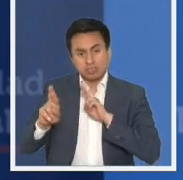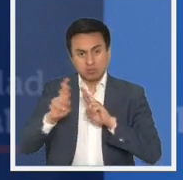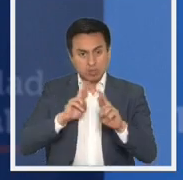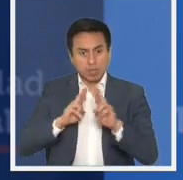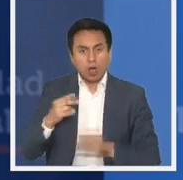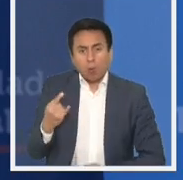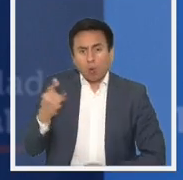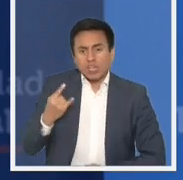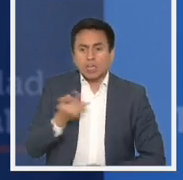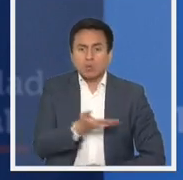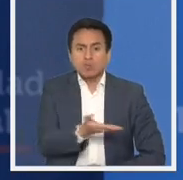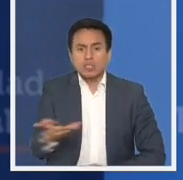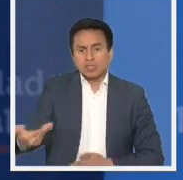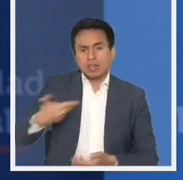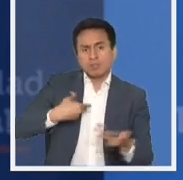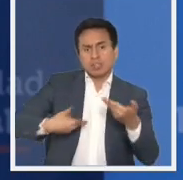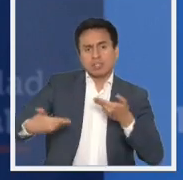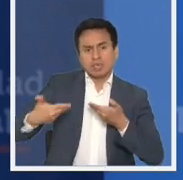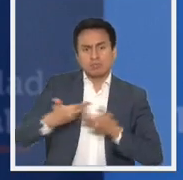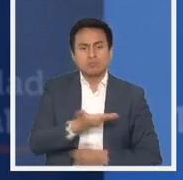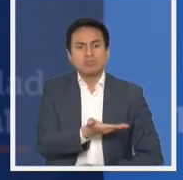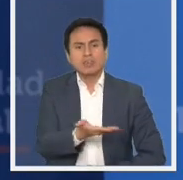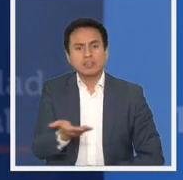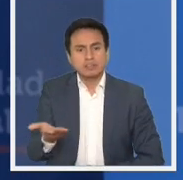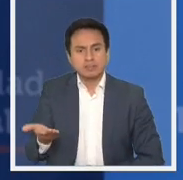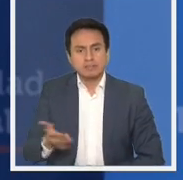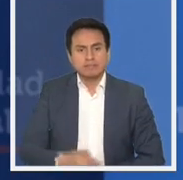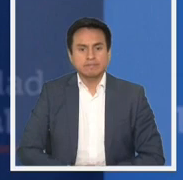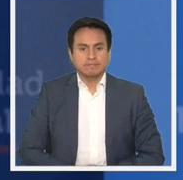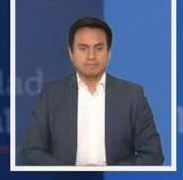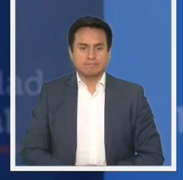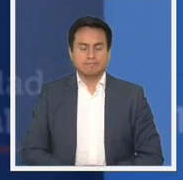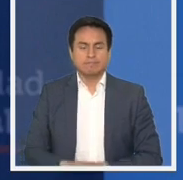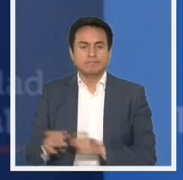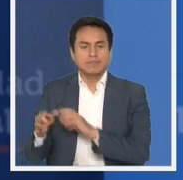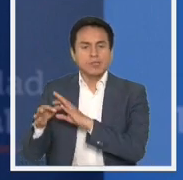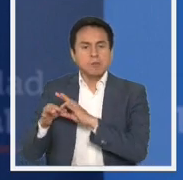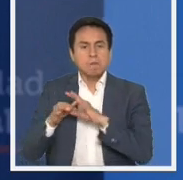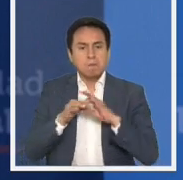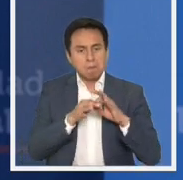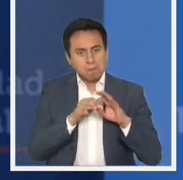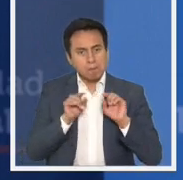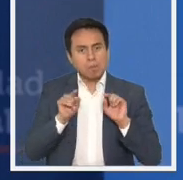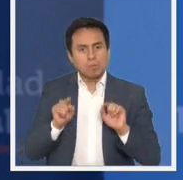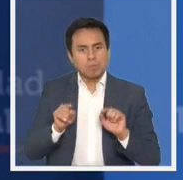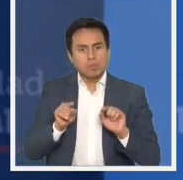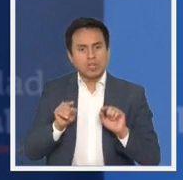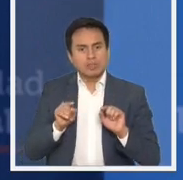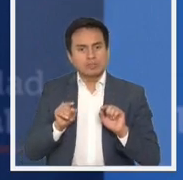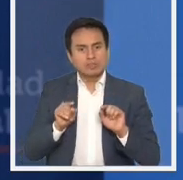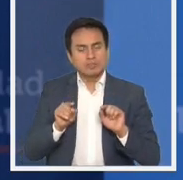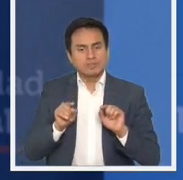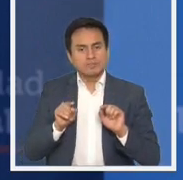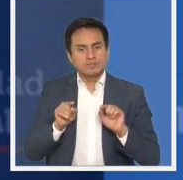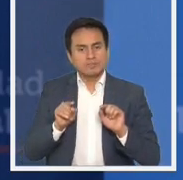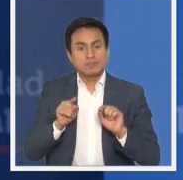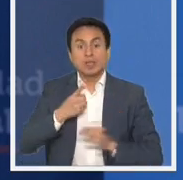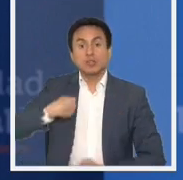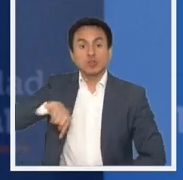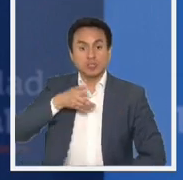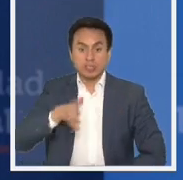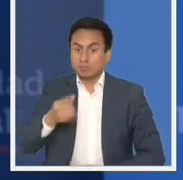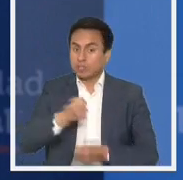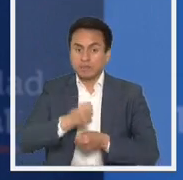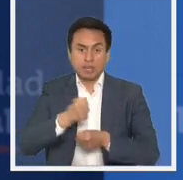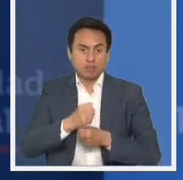las urgencias que ustedes nos han planteado es por esto que vamos a